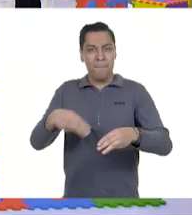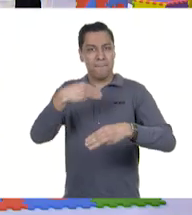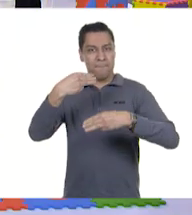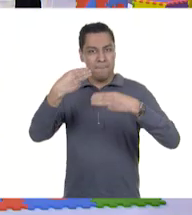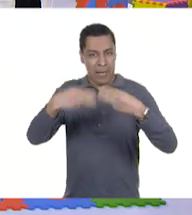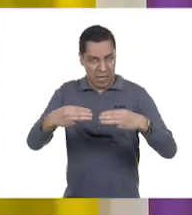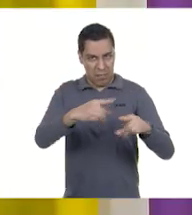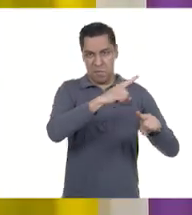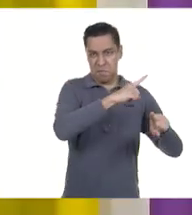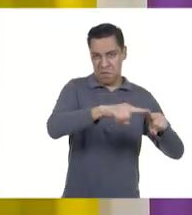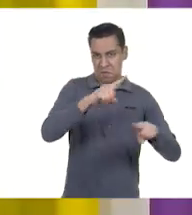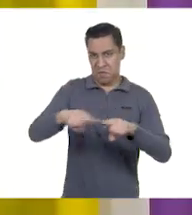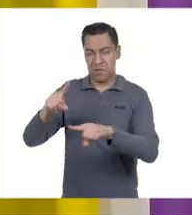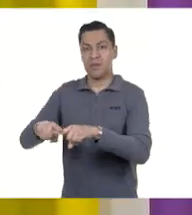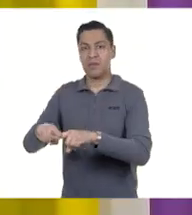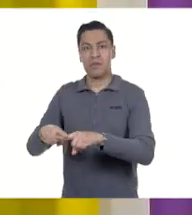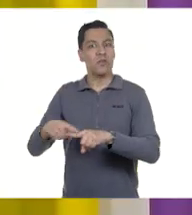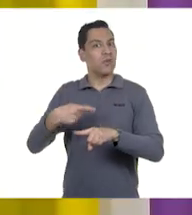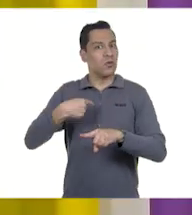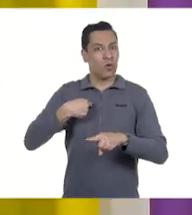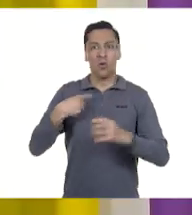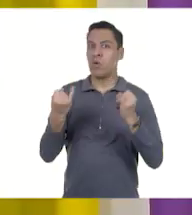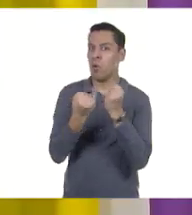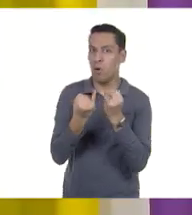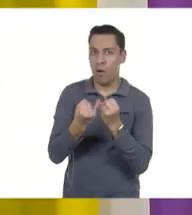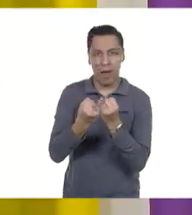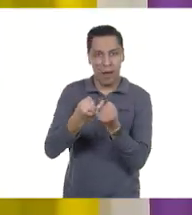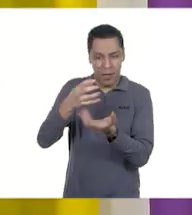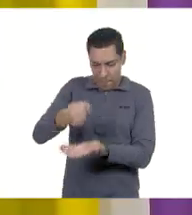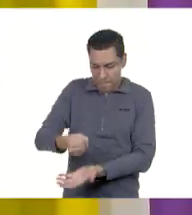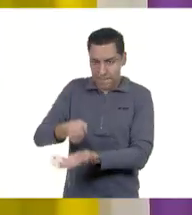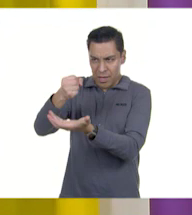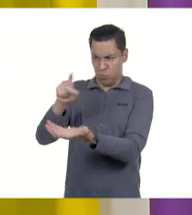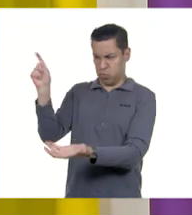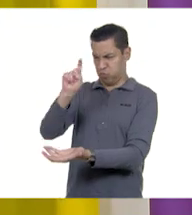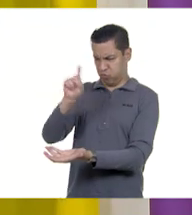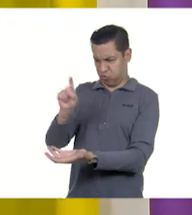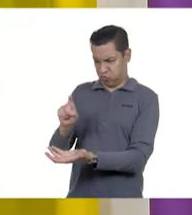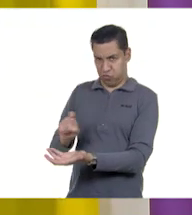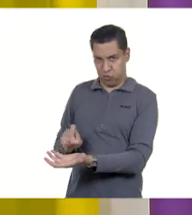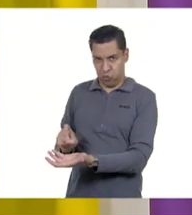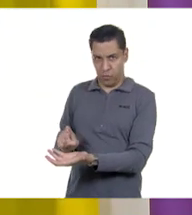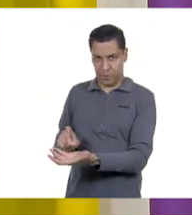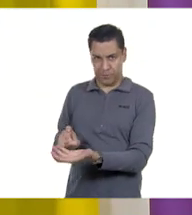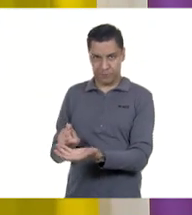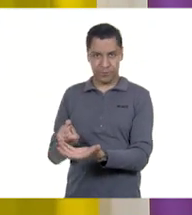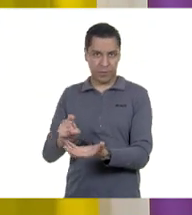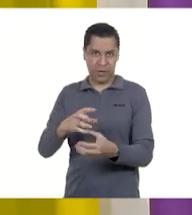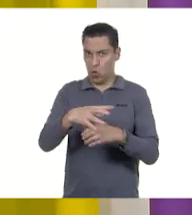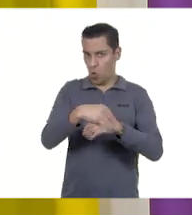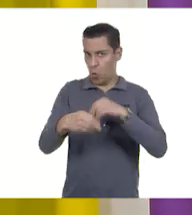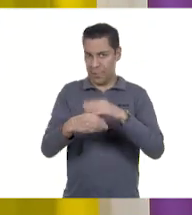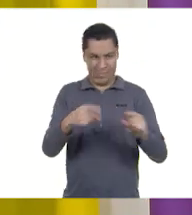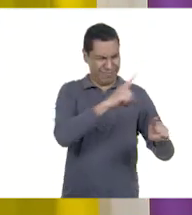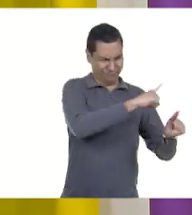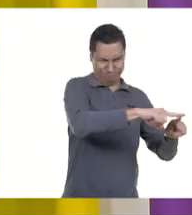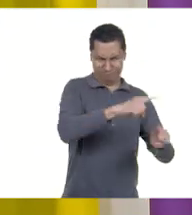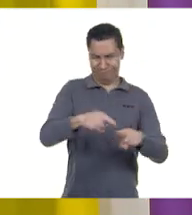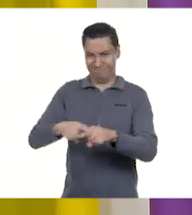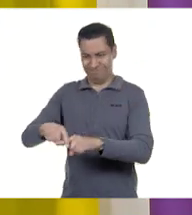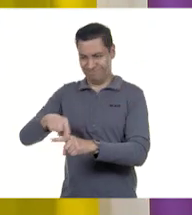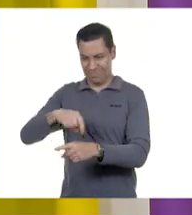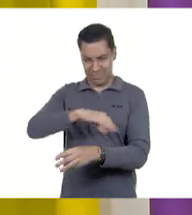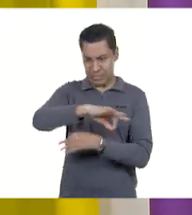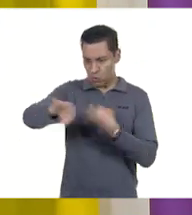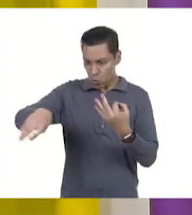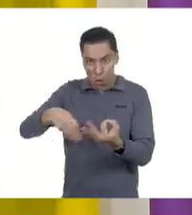estamos pasando por este confinamiento, todos los alimentos que llegan a la casa los lavamos y los desinfectamos.